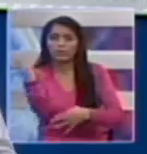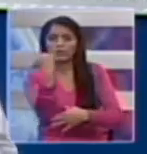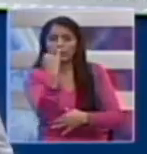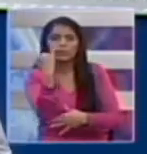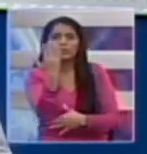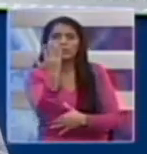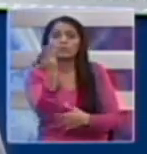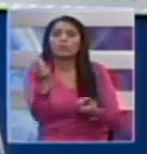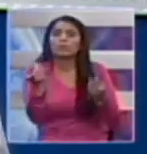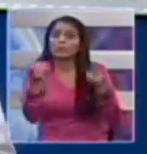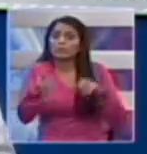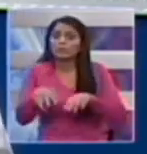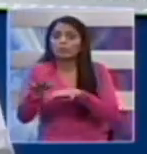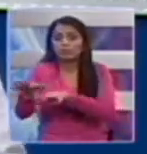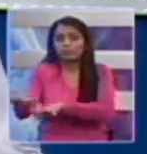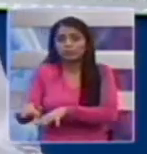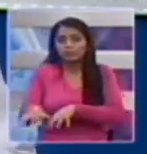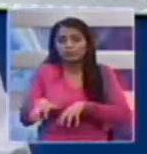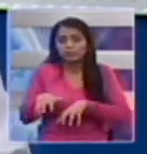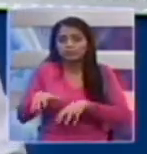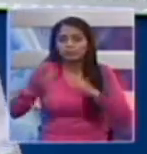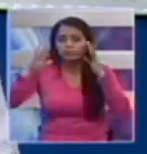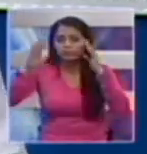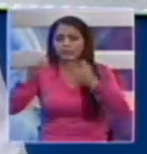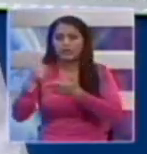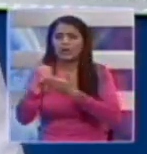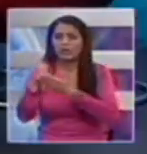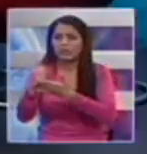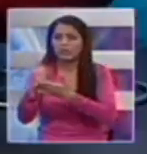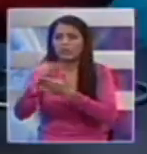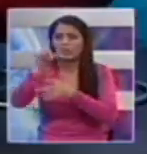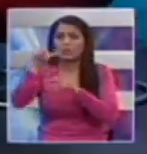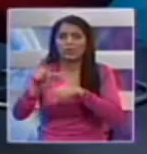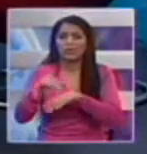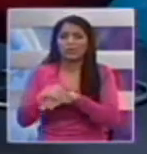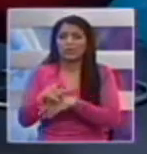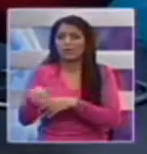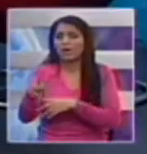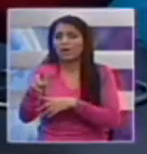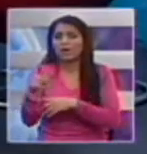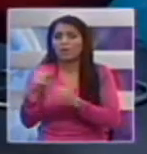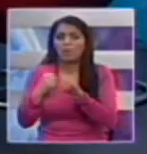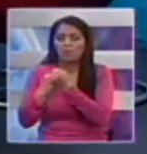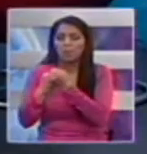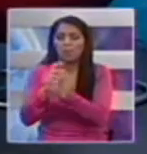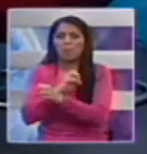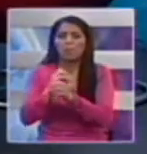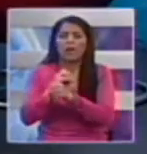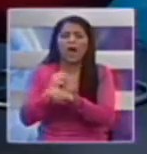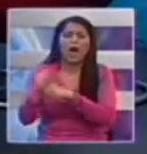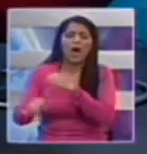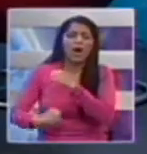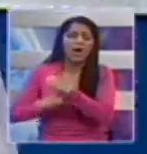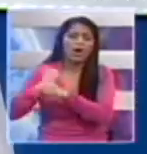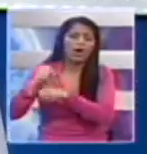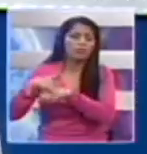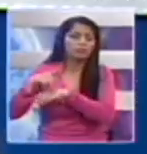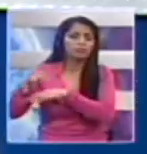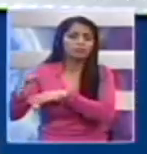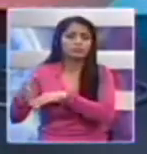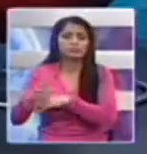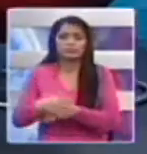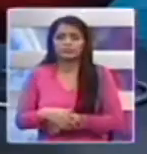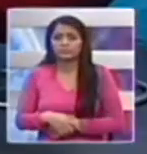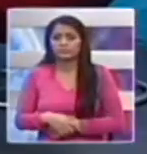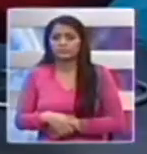sector agropecuario, que tiene pues décadas de abandono y hoy está pasando probablemente por el peor momento de su historia.